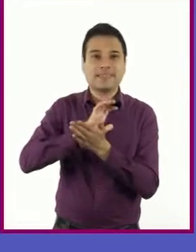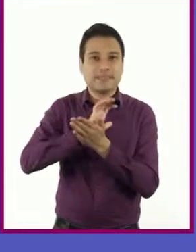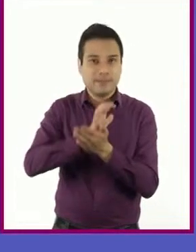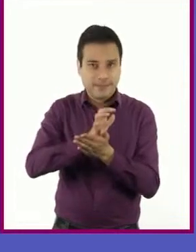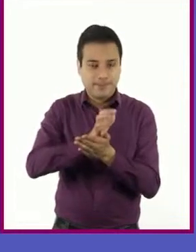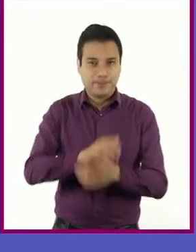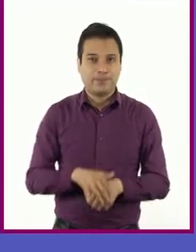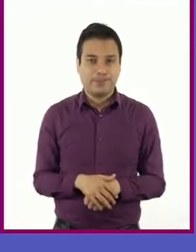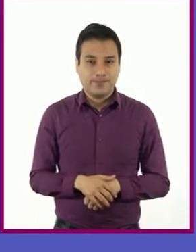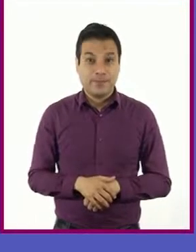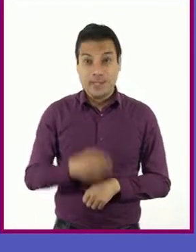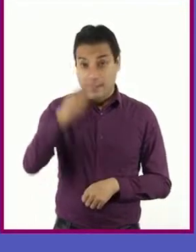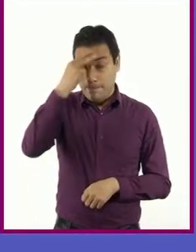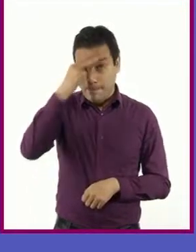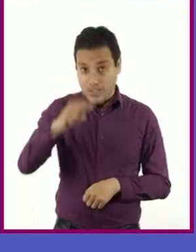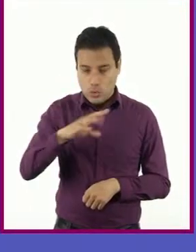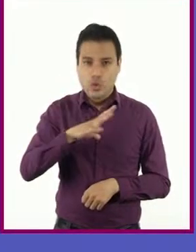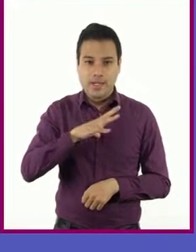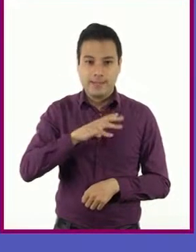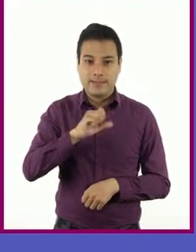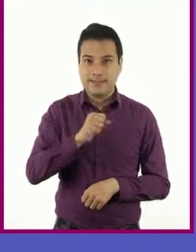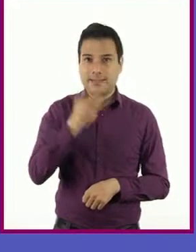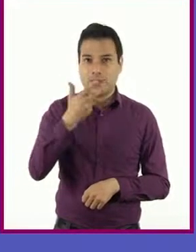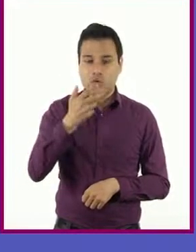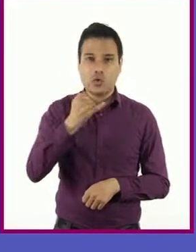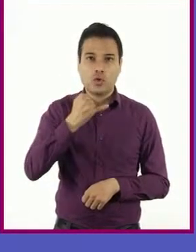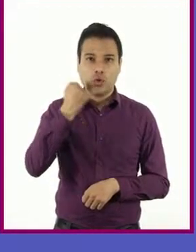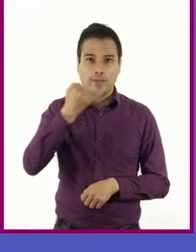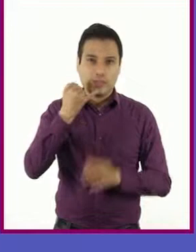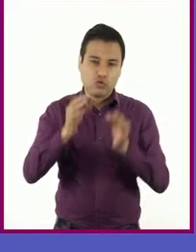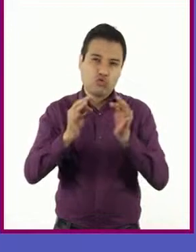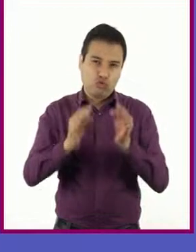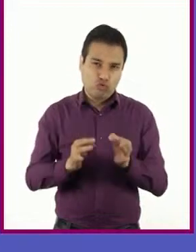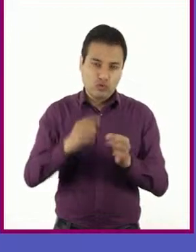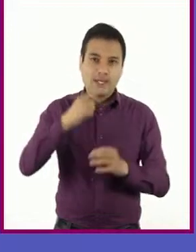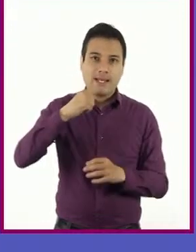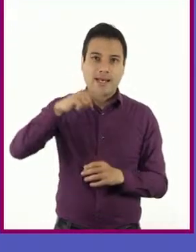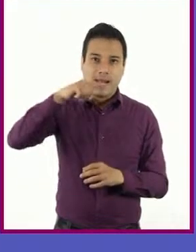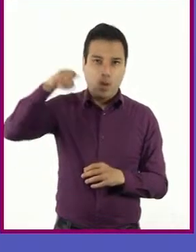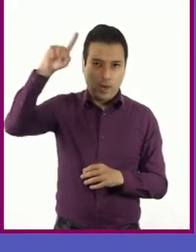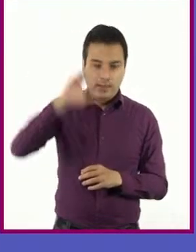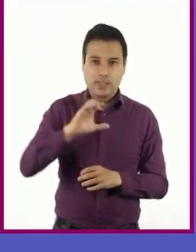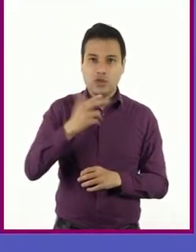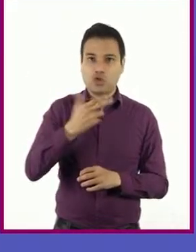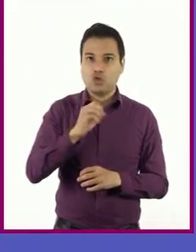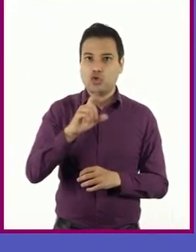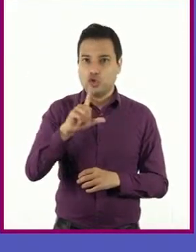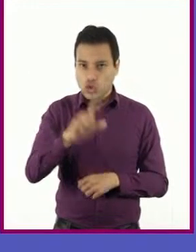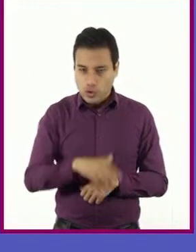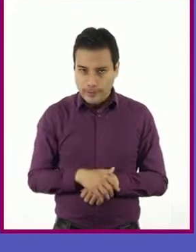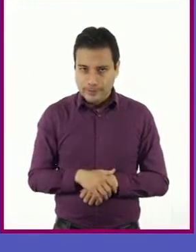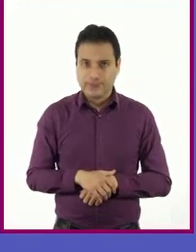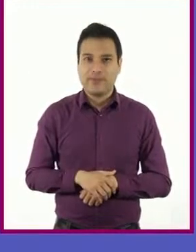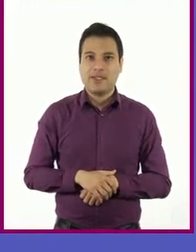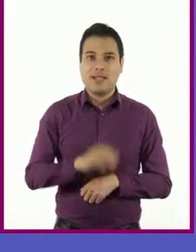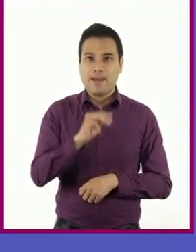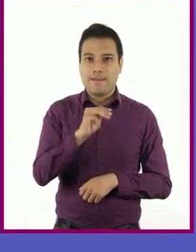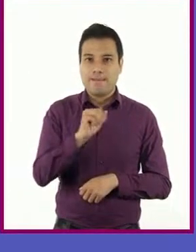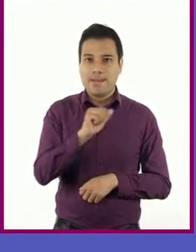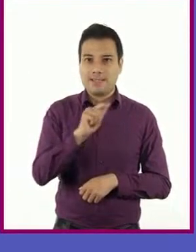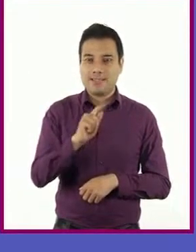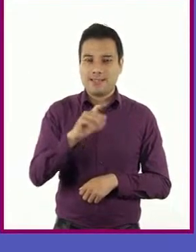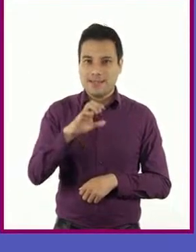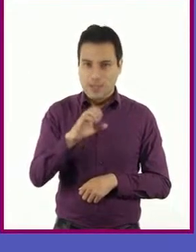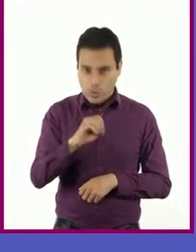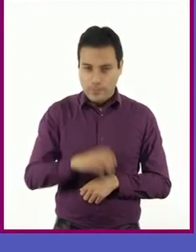nuestro país se hablan 68 lenguas originarias como el náhuatl, el chol, el totonaca, el mazateco, el